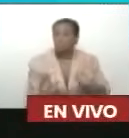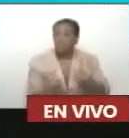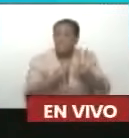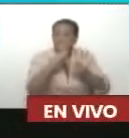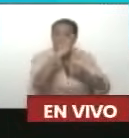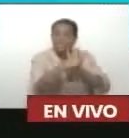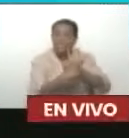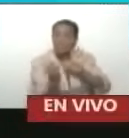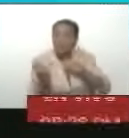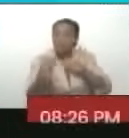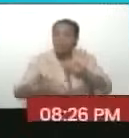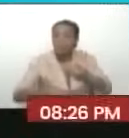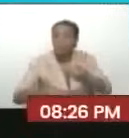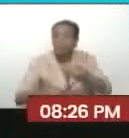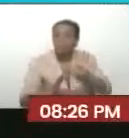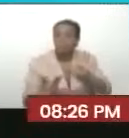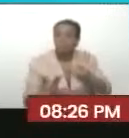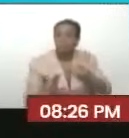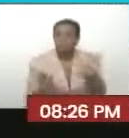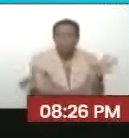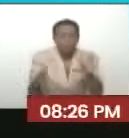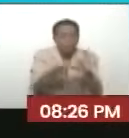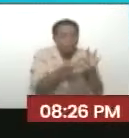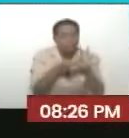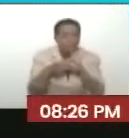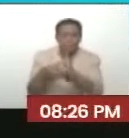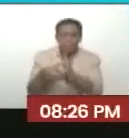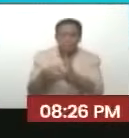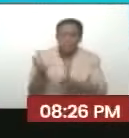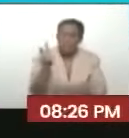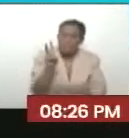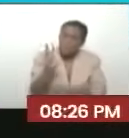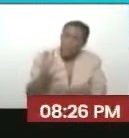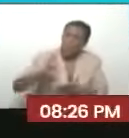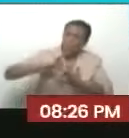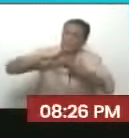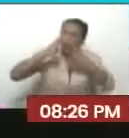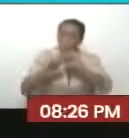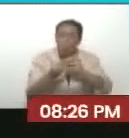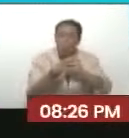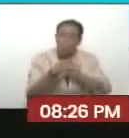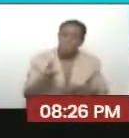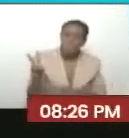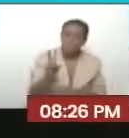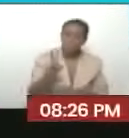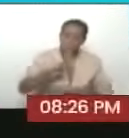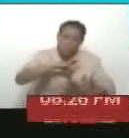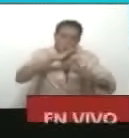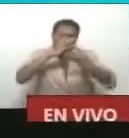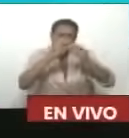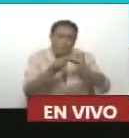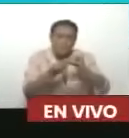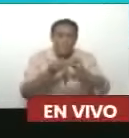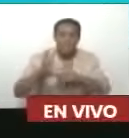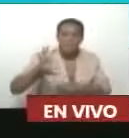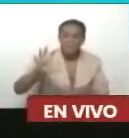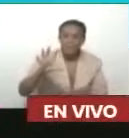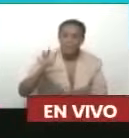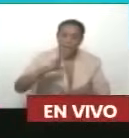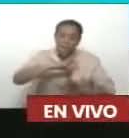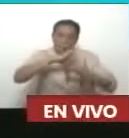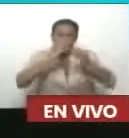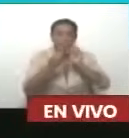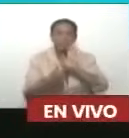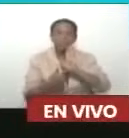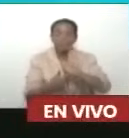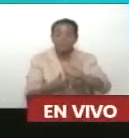5 consensos que nos unen como Venezuela, que nos unen como pueblo, que nos unen como país y que